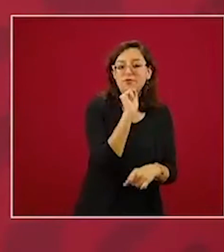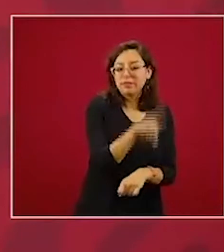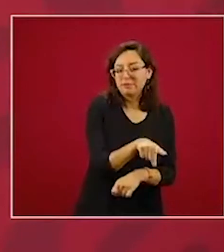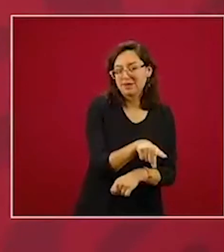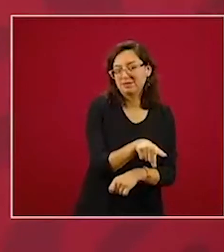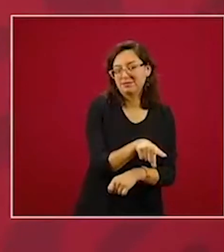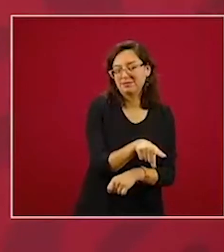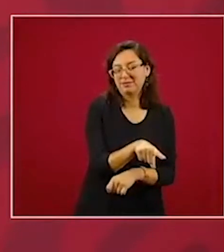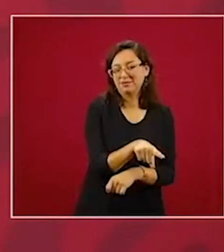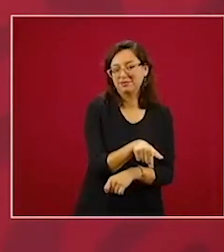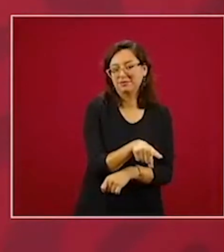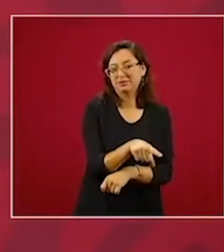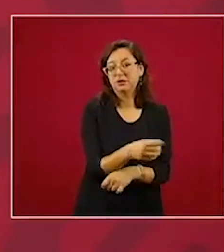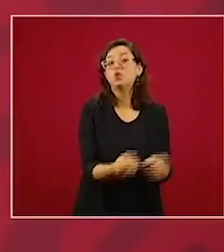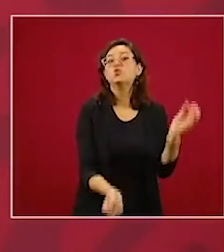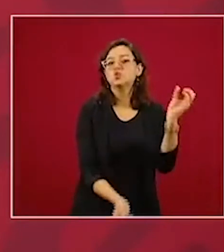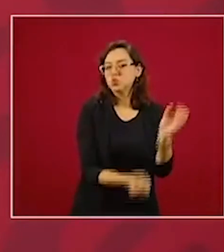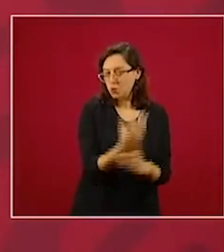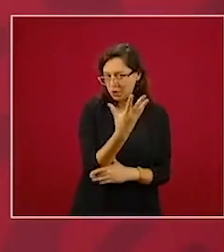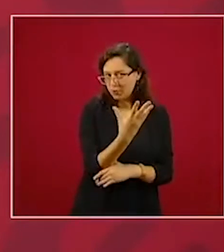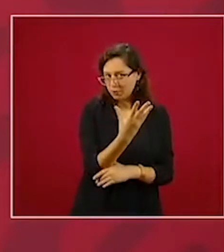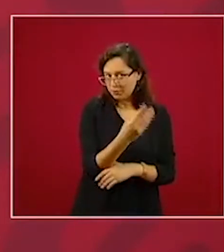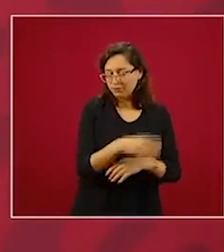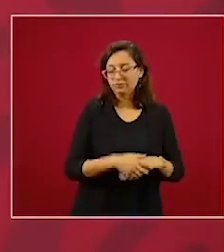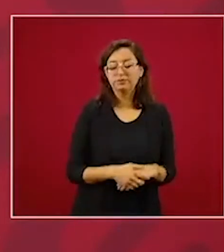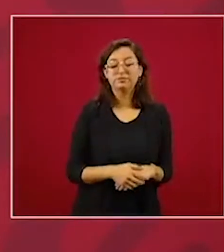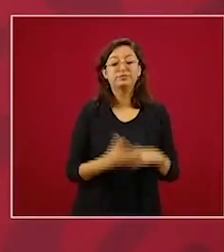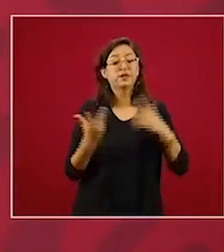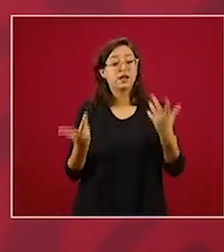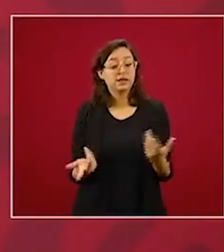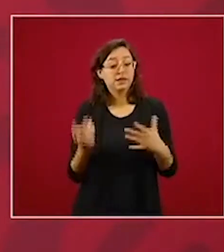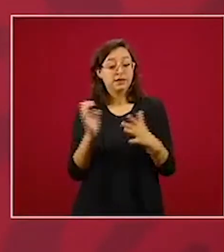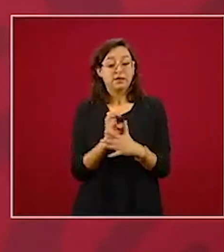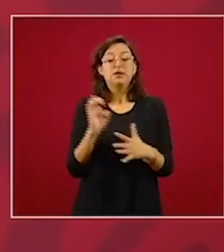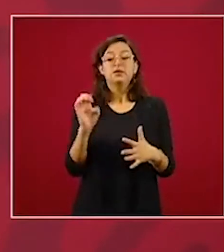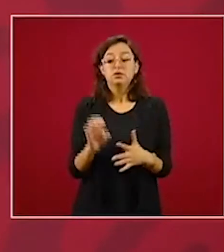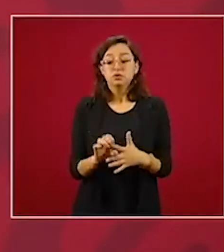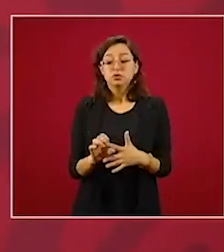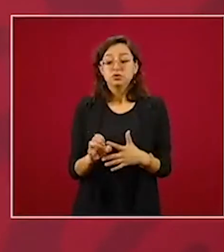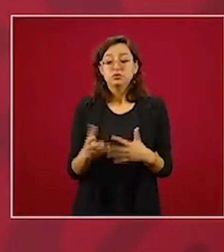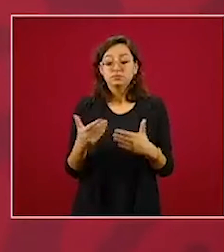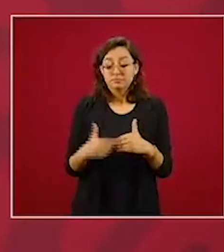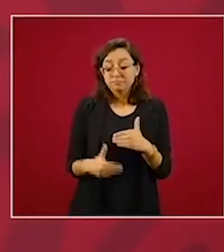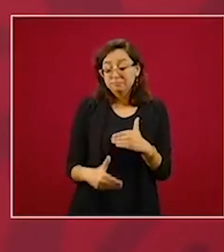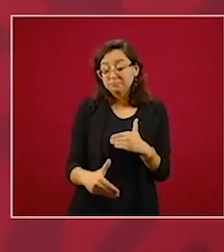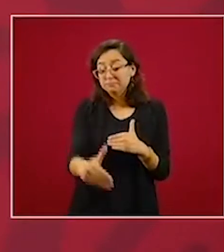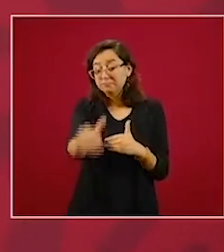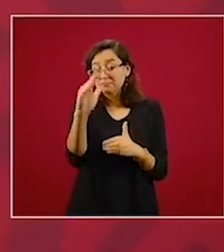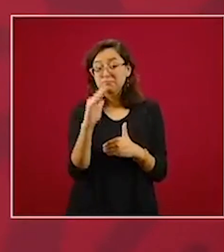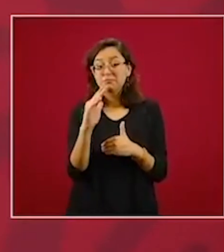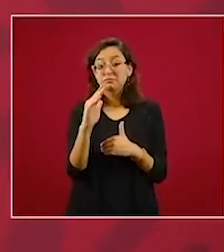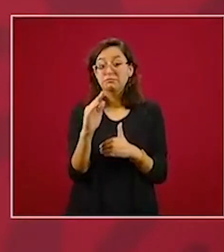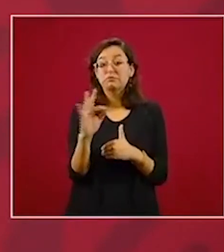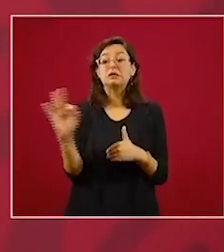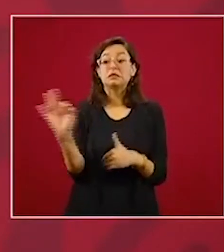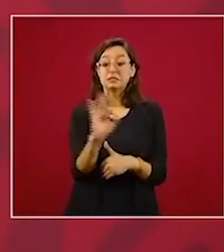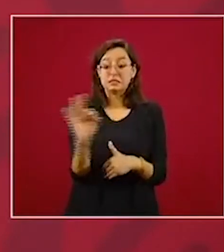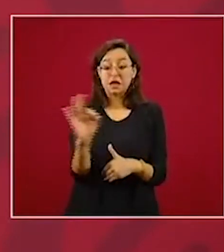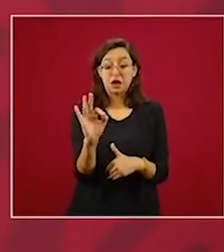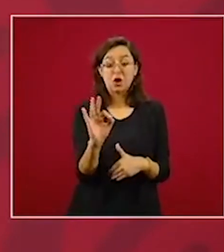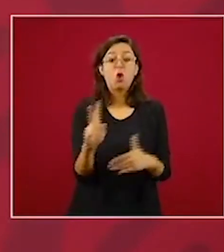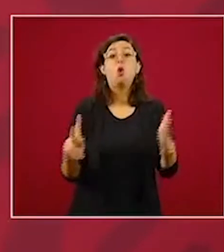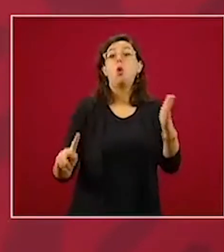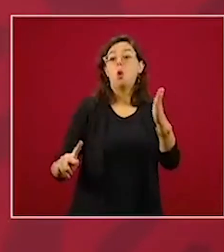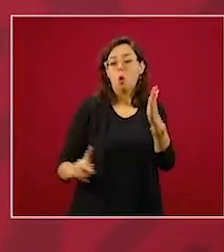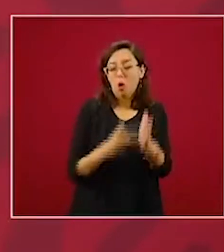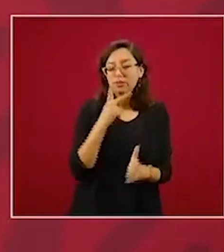La nueva normalidad ha iniciado en México este lunes. Sin embargo, la sociedad mantiene la misma irresponsabilidad con la que se ha manejado en la